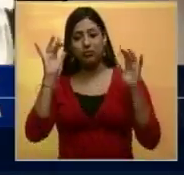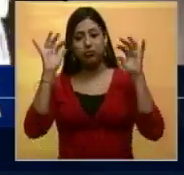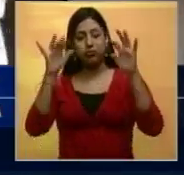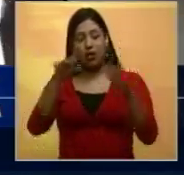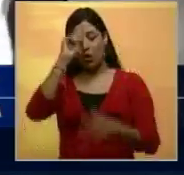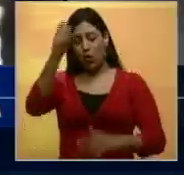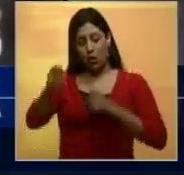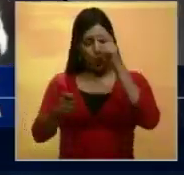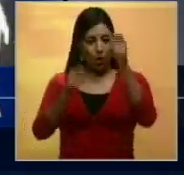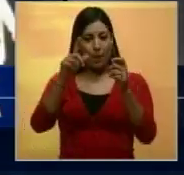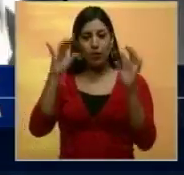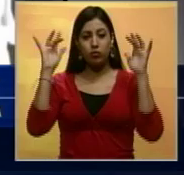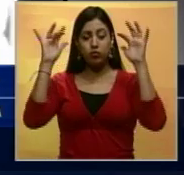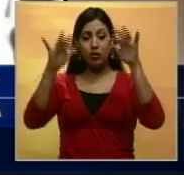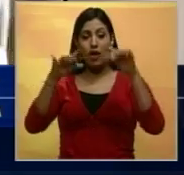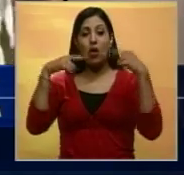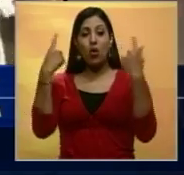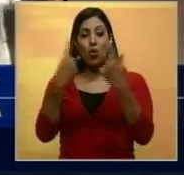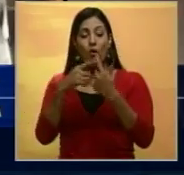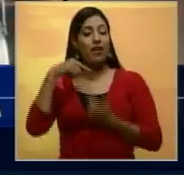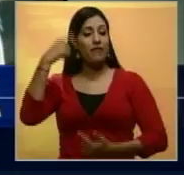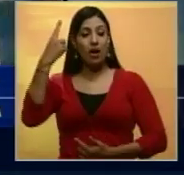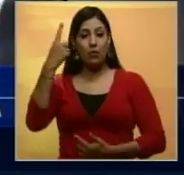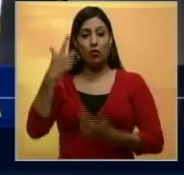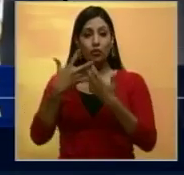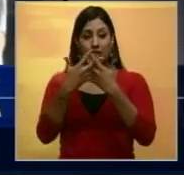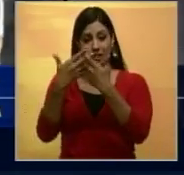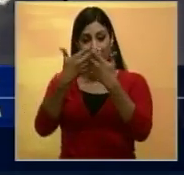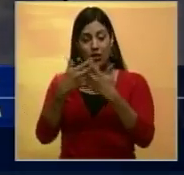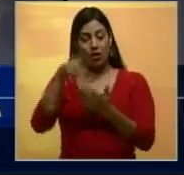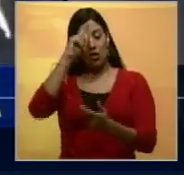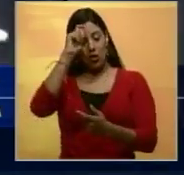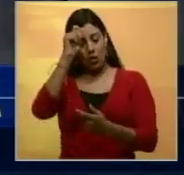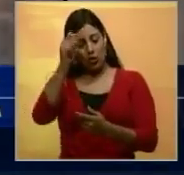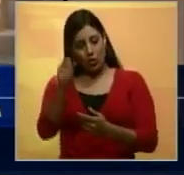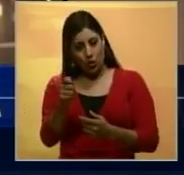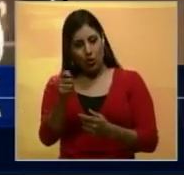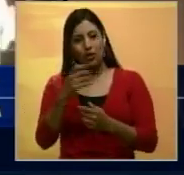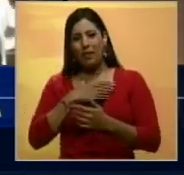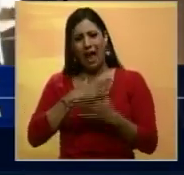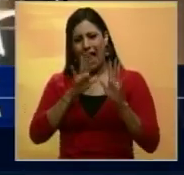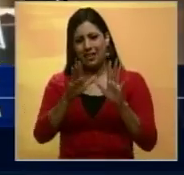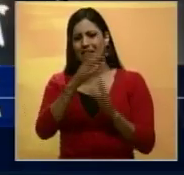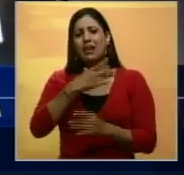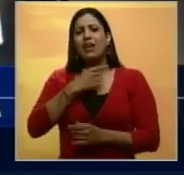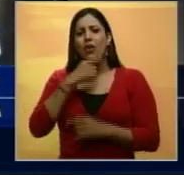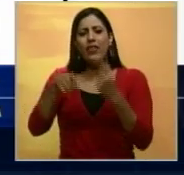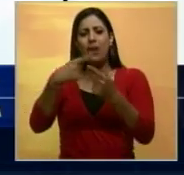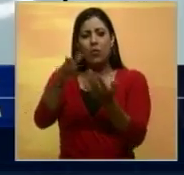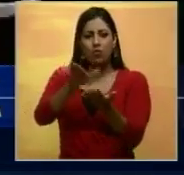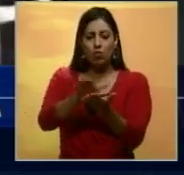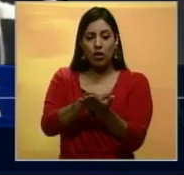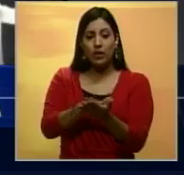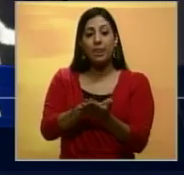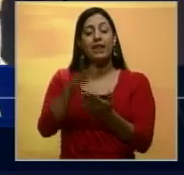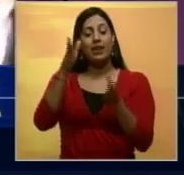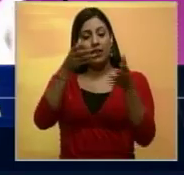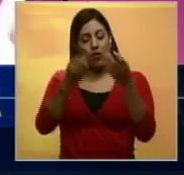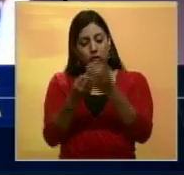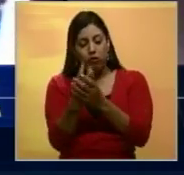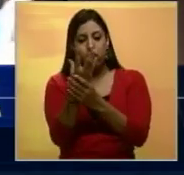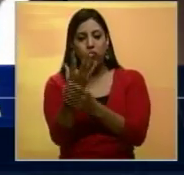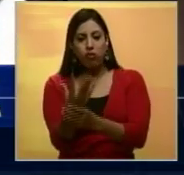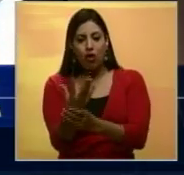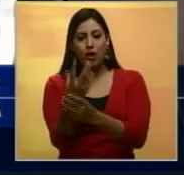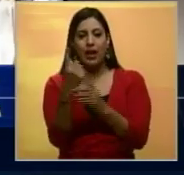de admiradores acudieron al Paseo de la Fama de Hollywood, donde le rindieron un espontáneo homenaje póstumo. Se depositaron flores